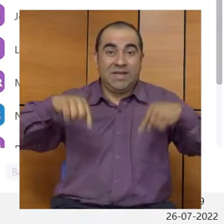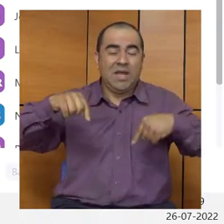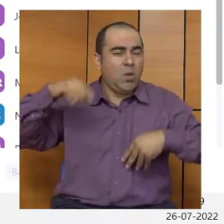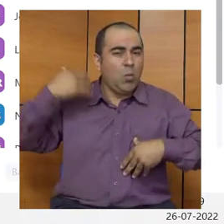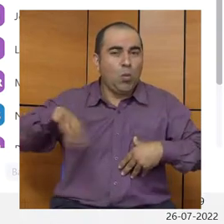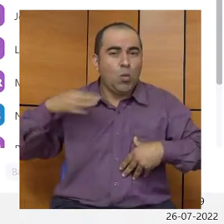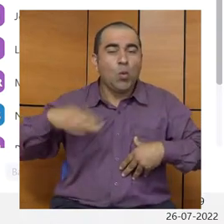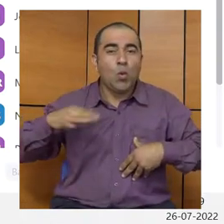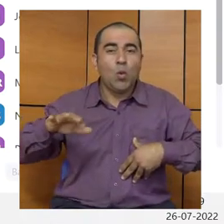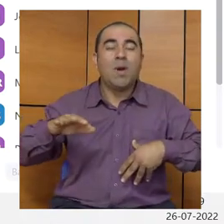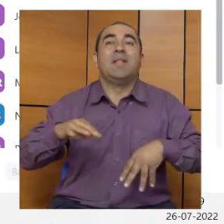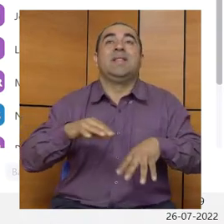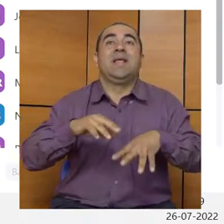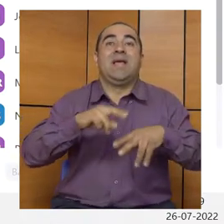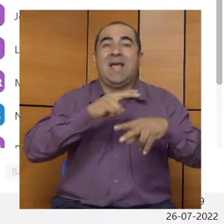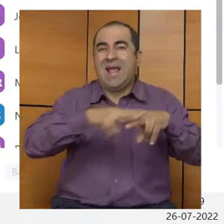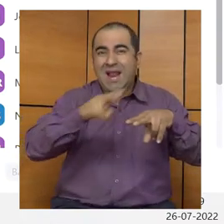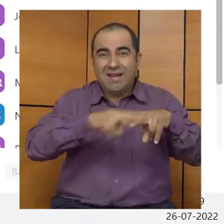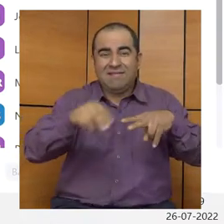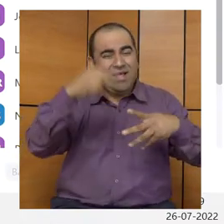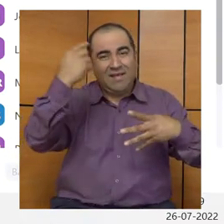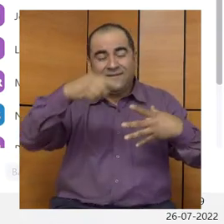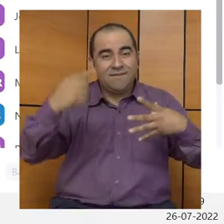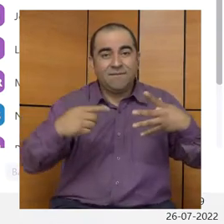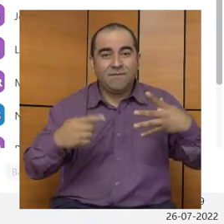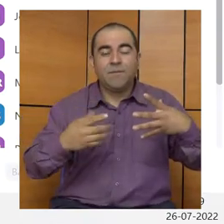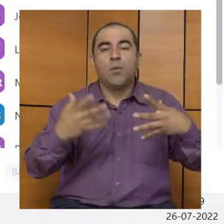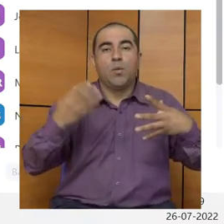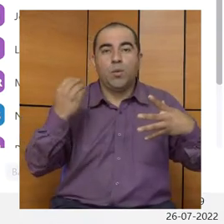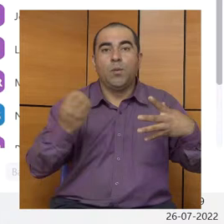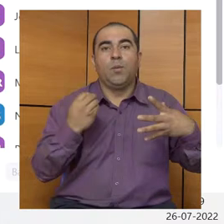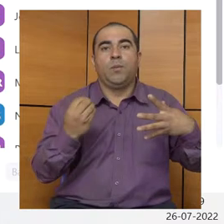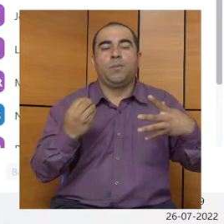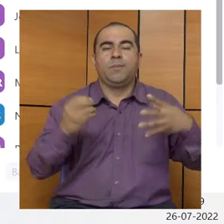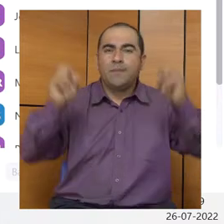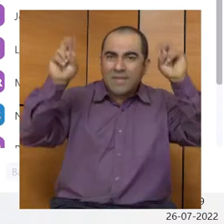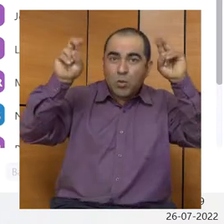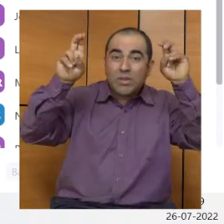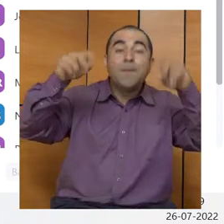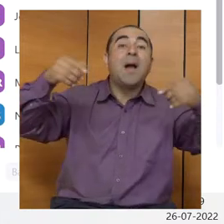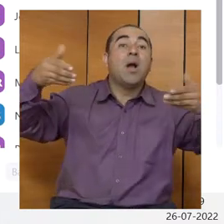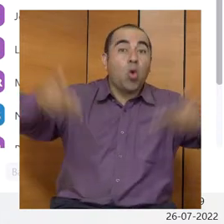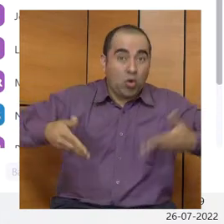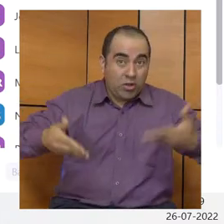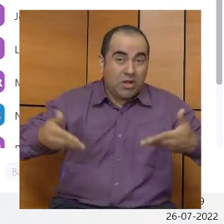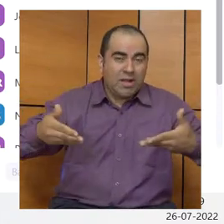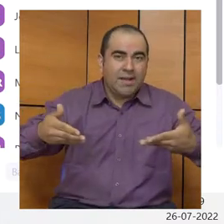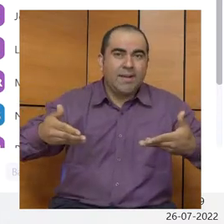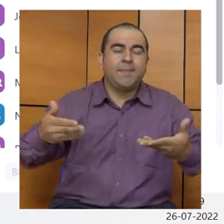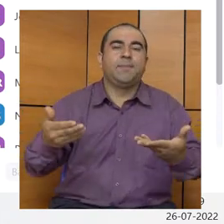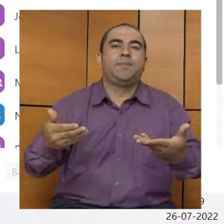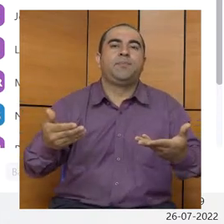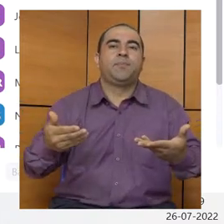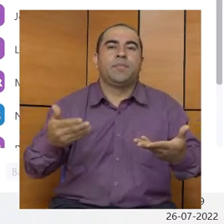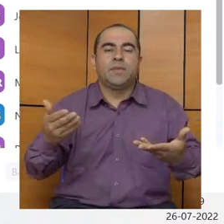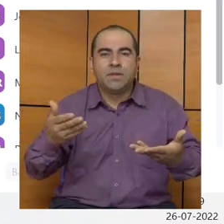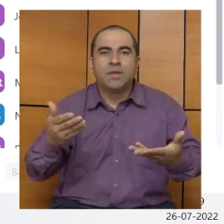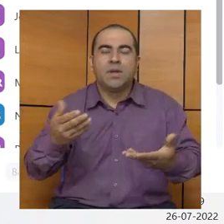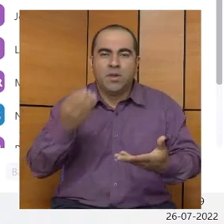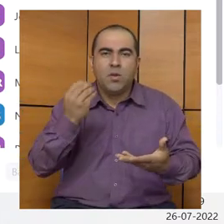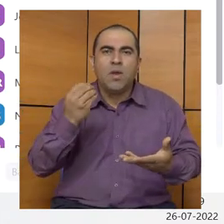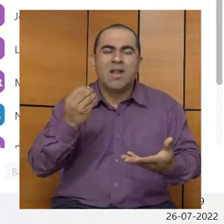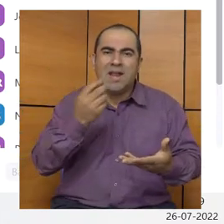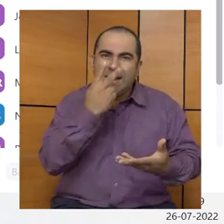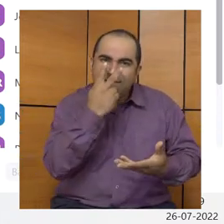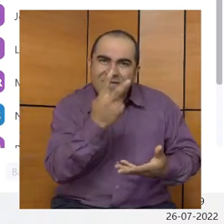importante actividad y hacerlo de esta manera, telemáticamente. Es un tema que hoy día se trata en este seminario,